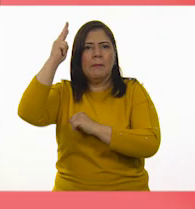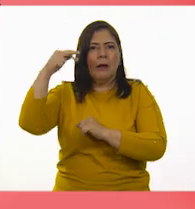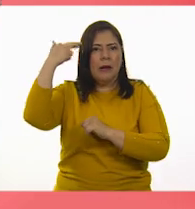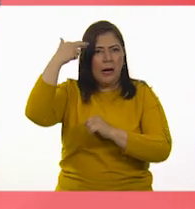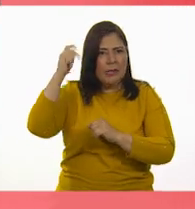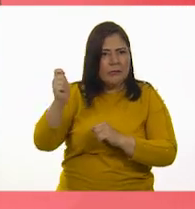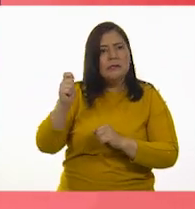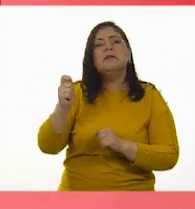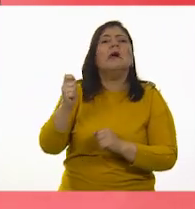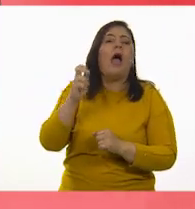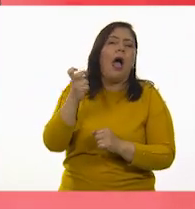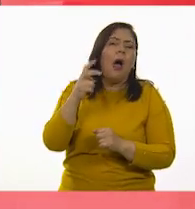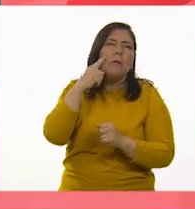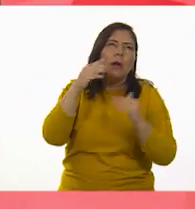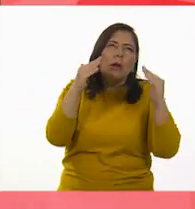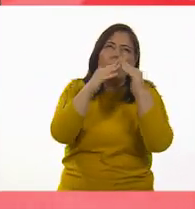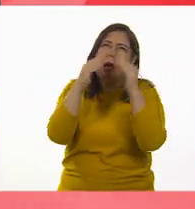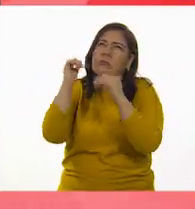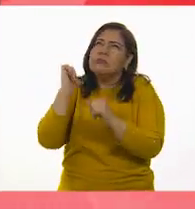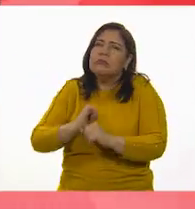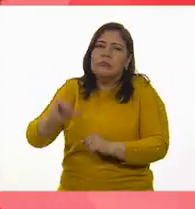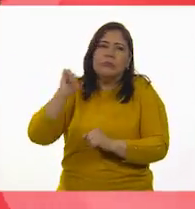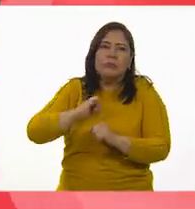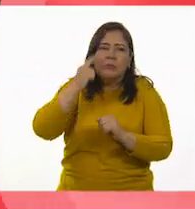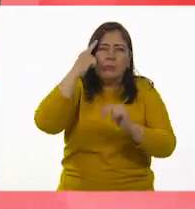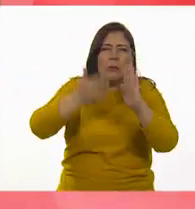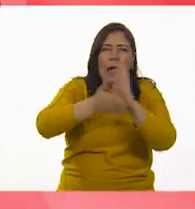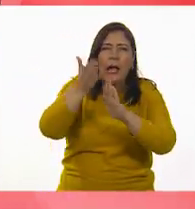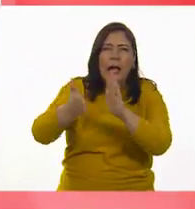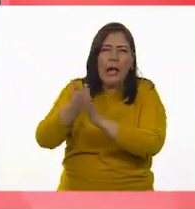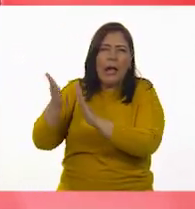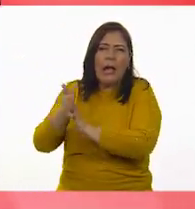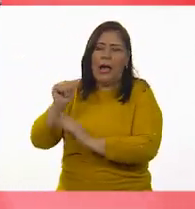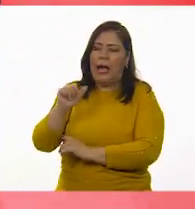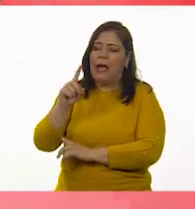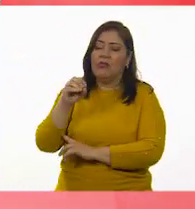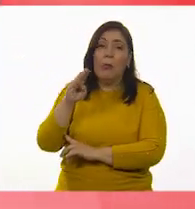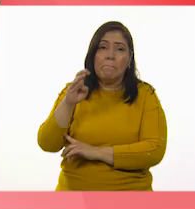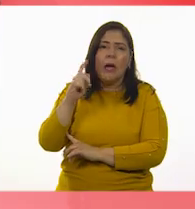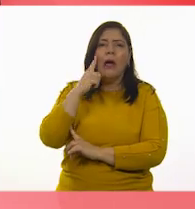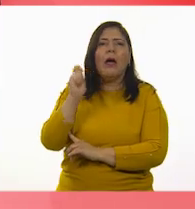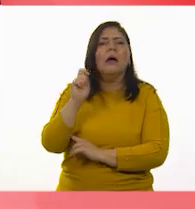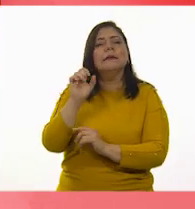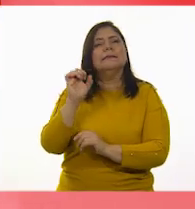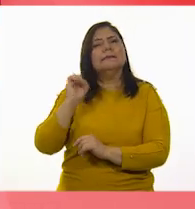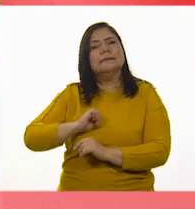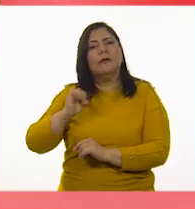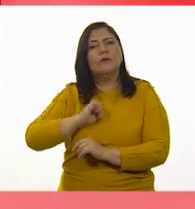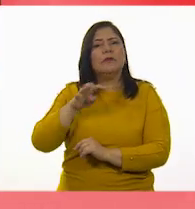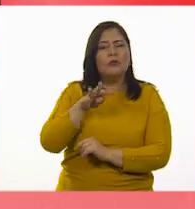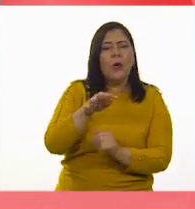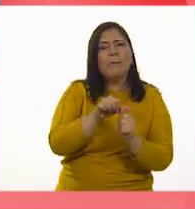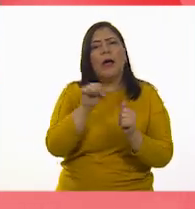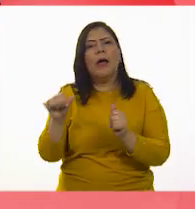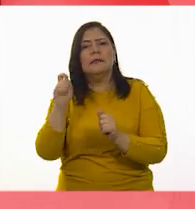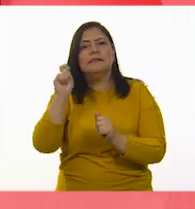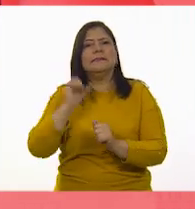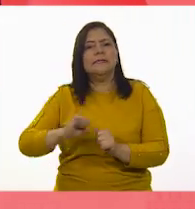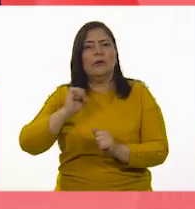casas señoriales y de las rústicas viviendas de adobe corresponden al siglo XIX y principios del siglo XX.